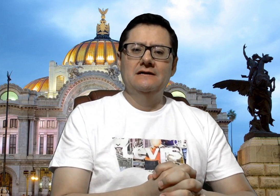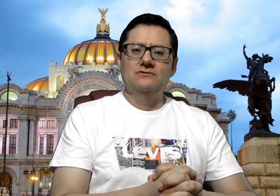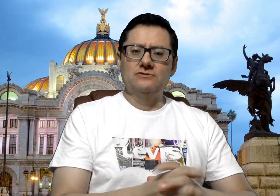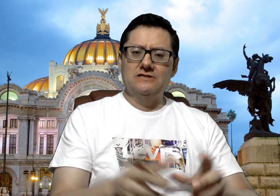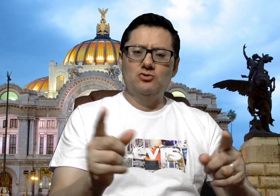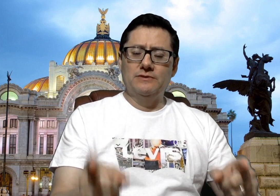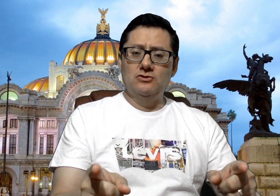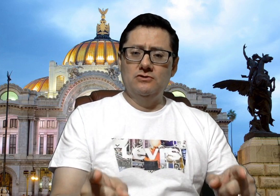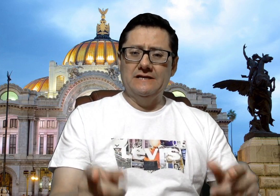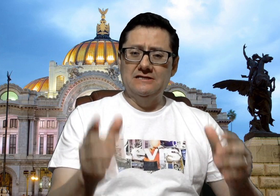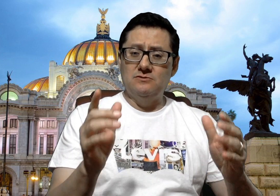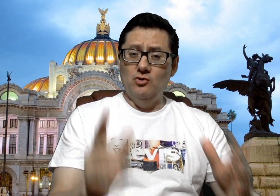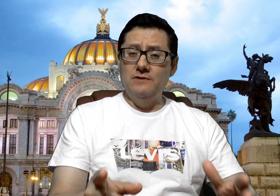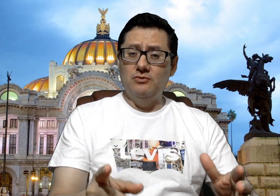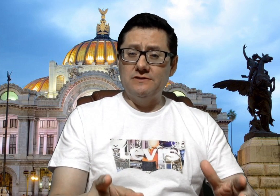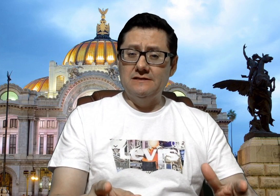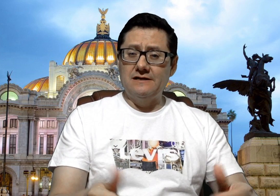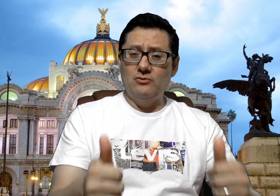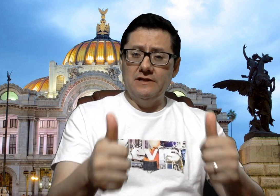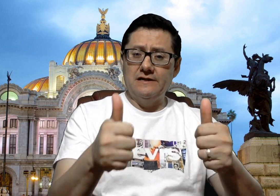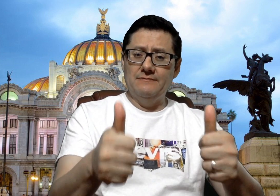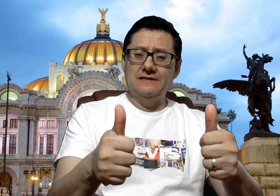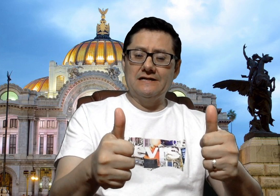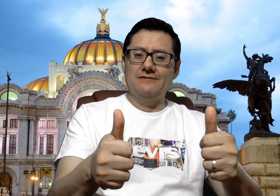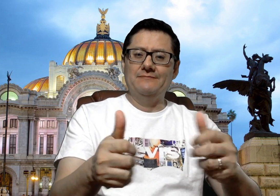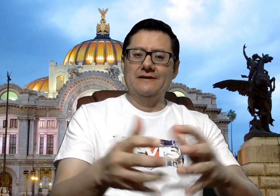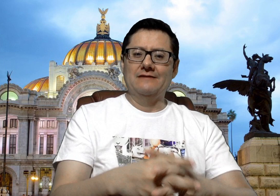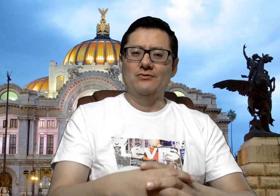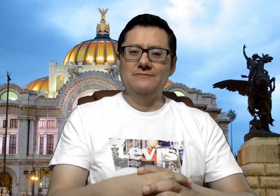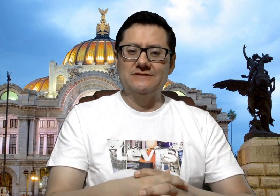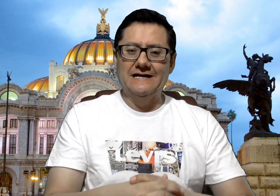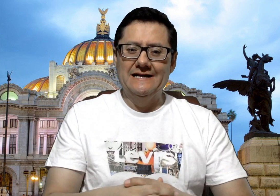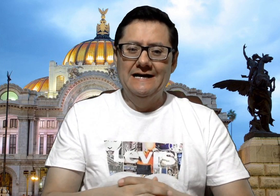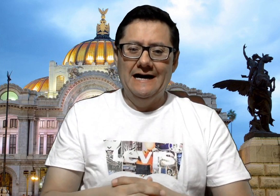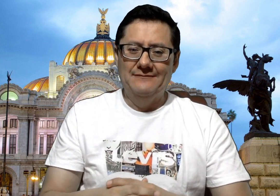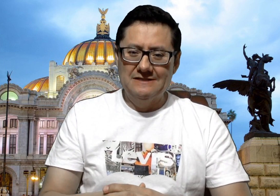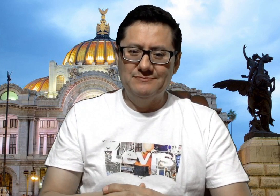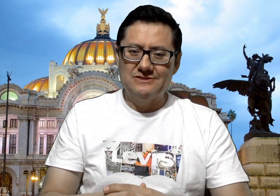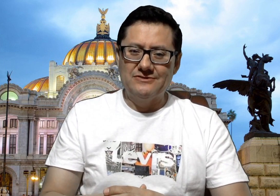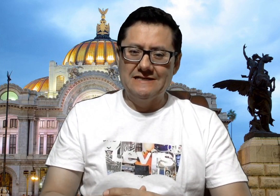vista, nos des tu opinión, es muy importante. Recuerda darle manita arriba para que podamos